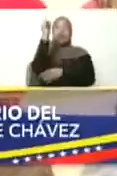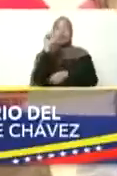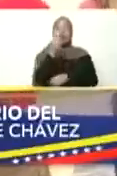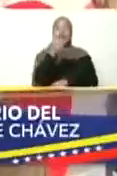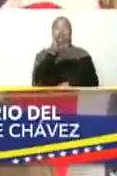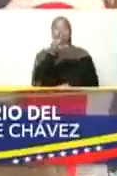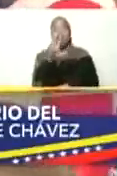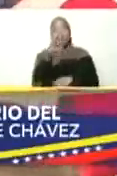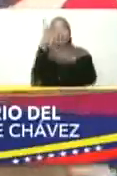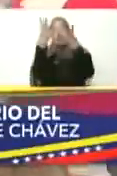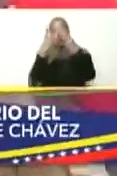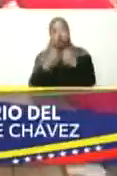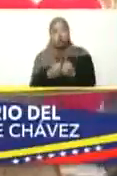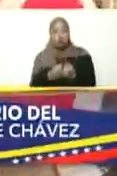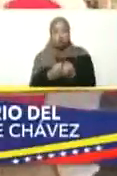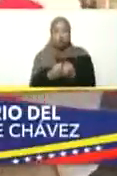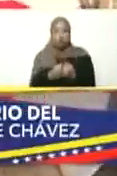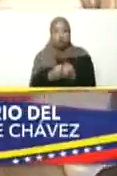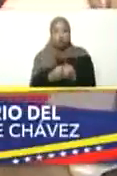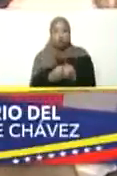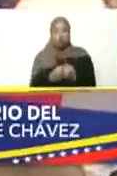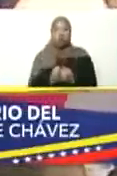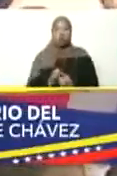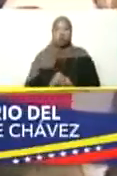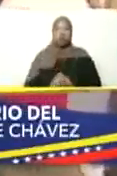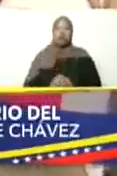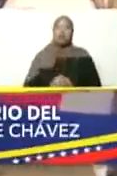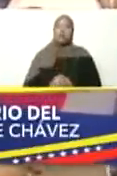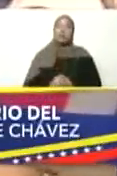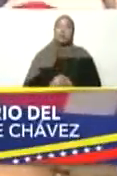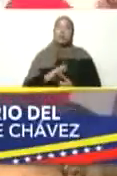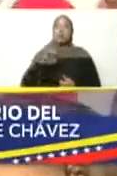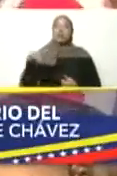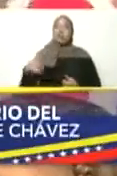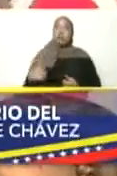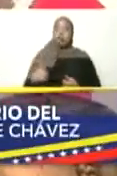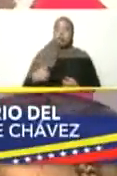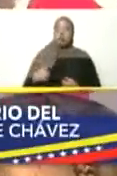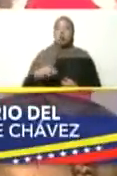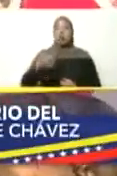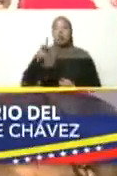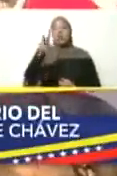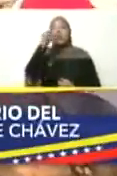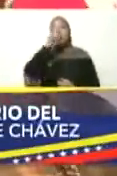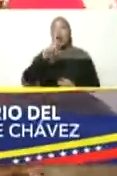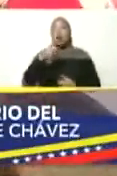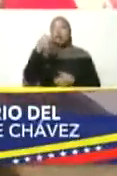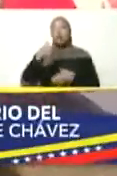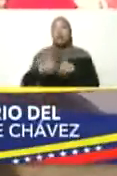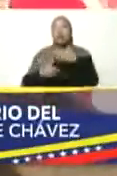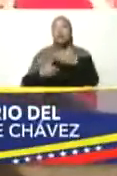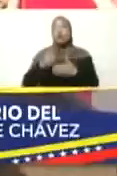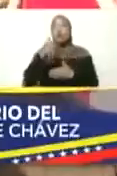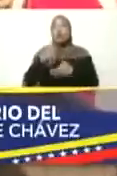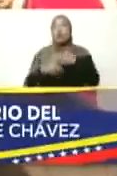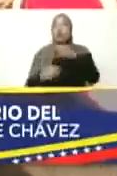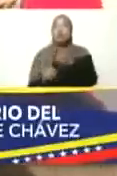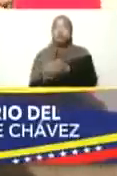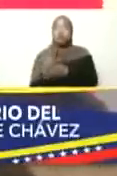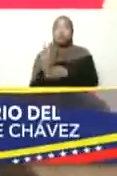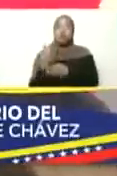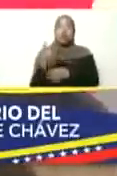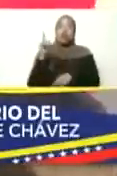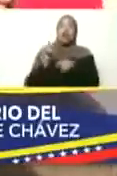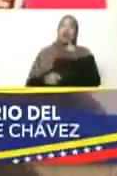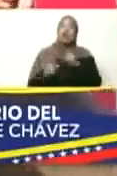que sea usted quien dé ese arranque a ese proyecto histórico que nosotros durante 13 años consecutivos, a